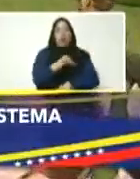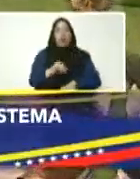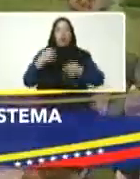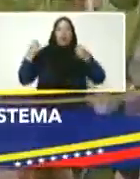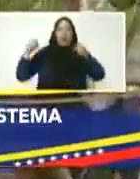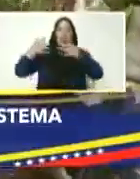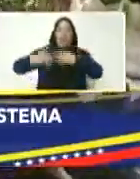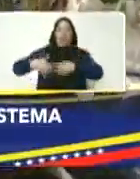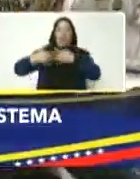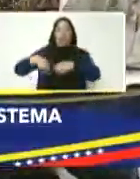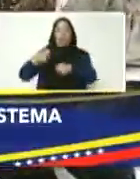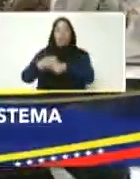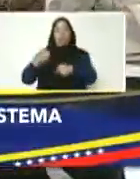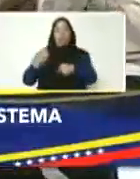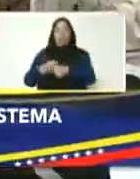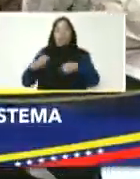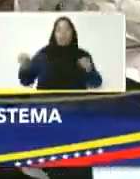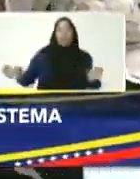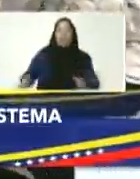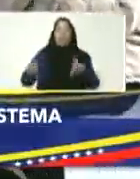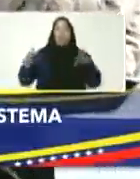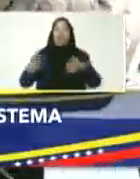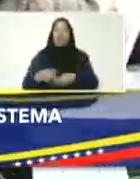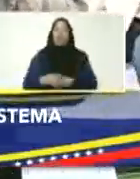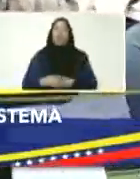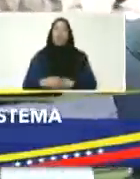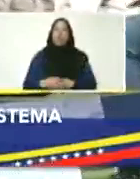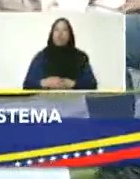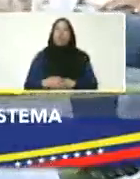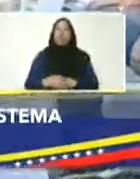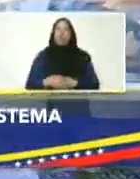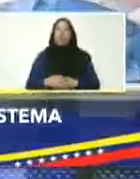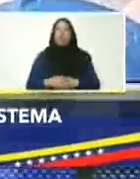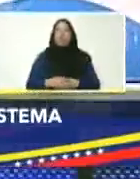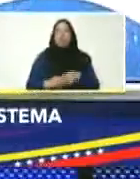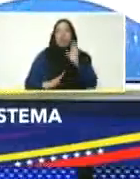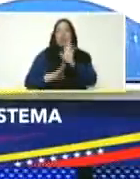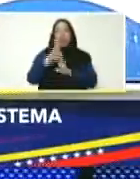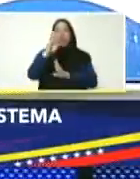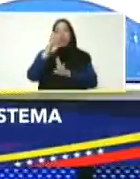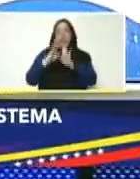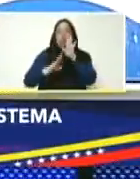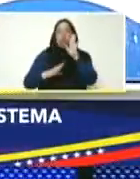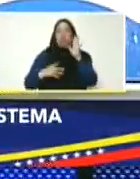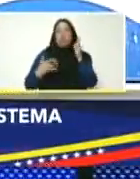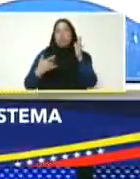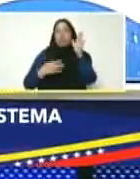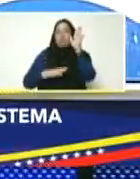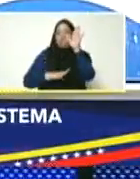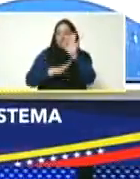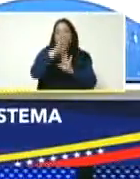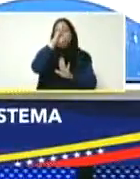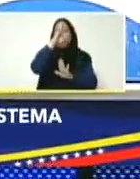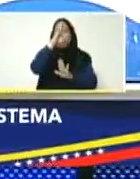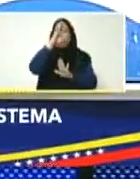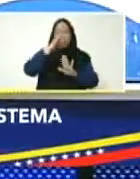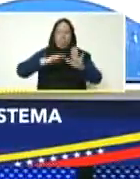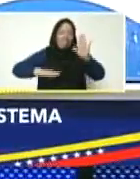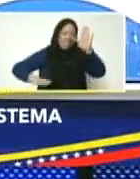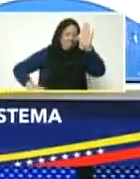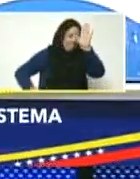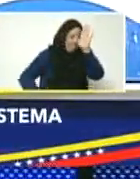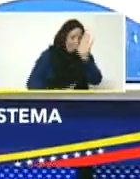emprendimiento. Triunfar, triunfar, triunfar, crecer, crecer, crecer,